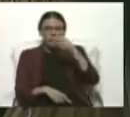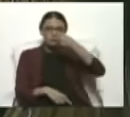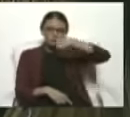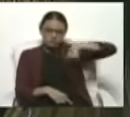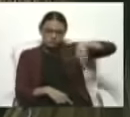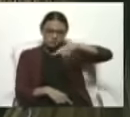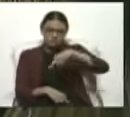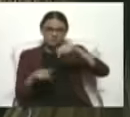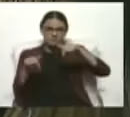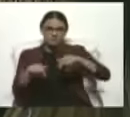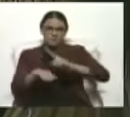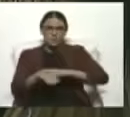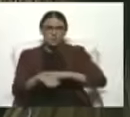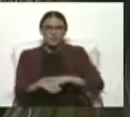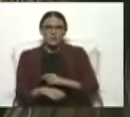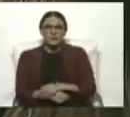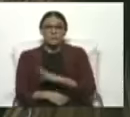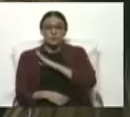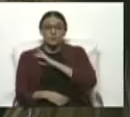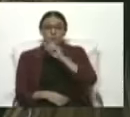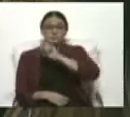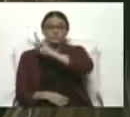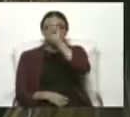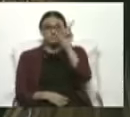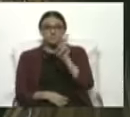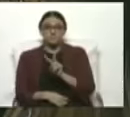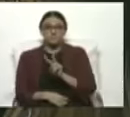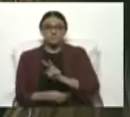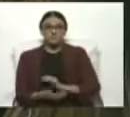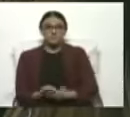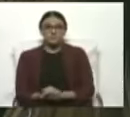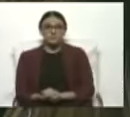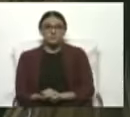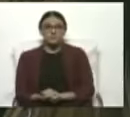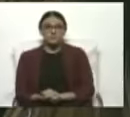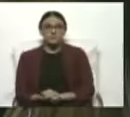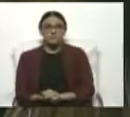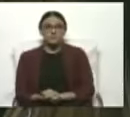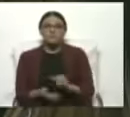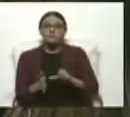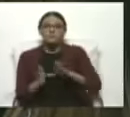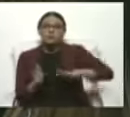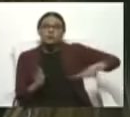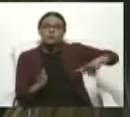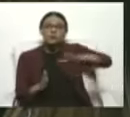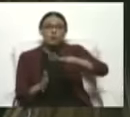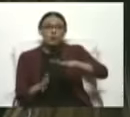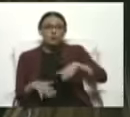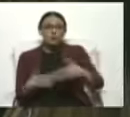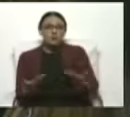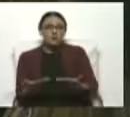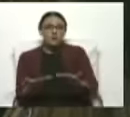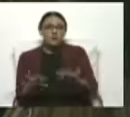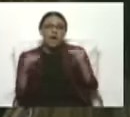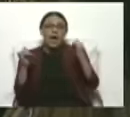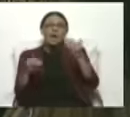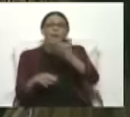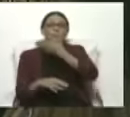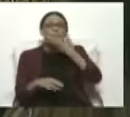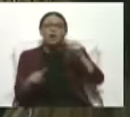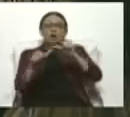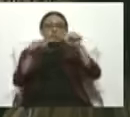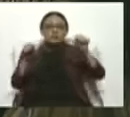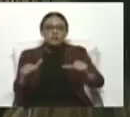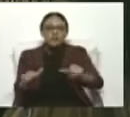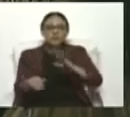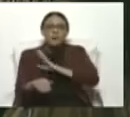Nacional Electoral de la República Bolivariana de Venezuela, donde existe el mejor sistema